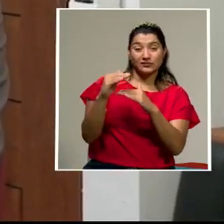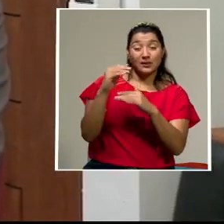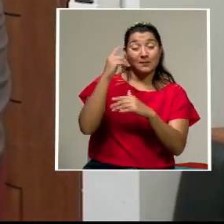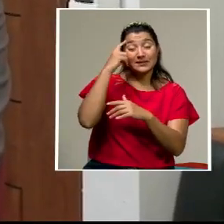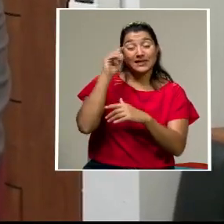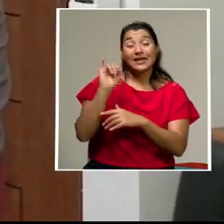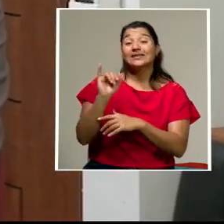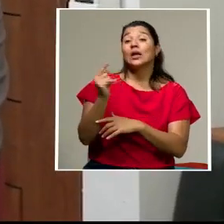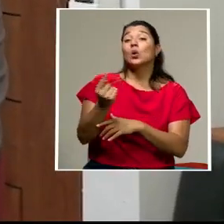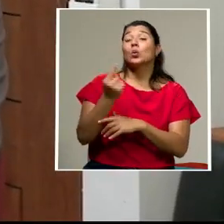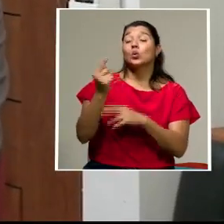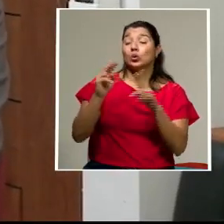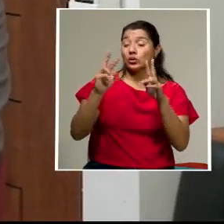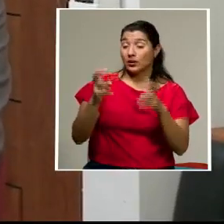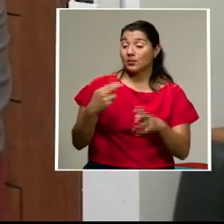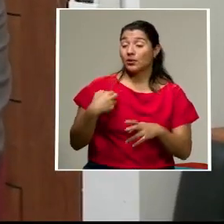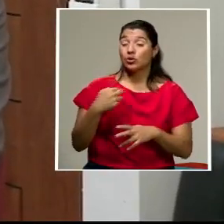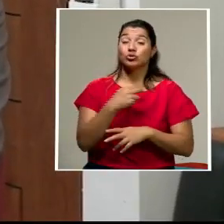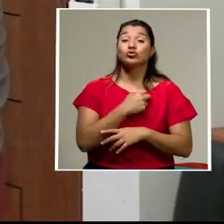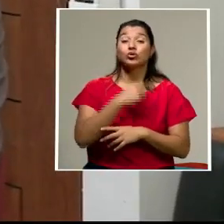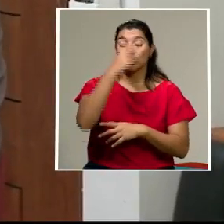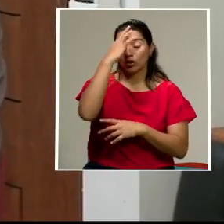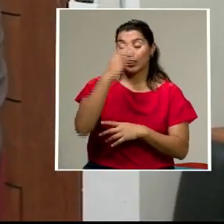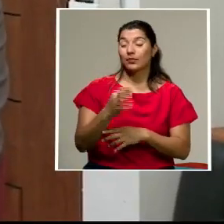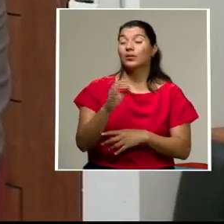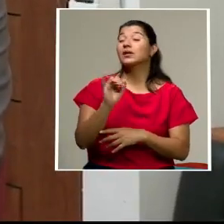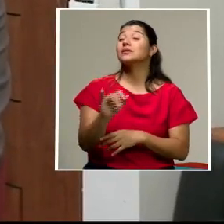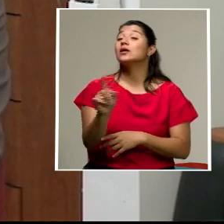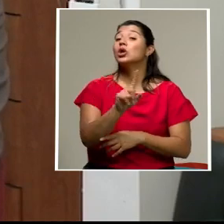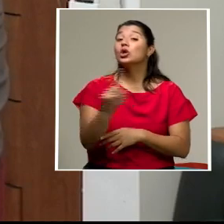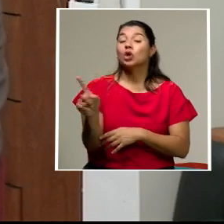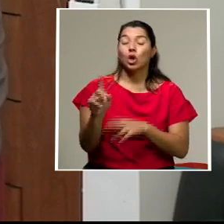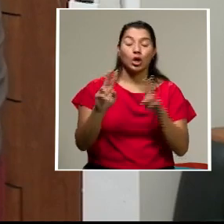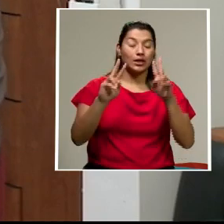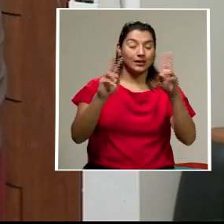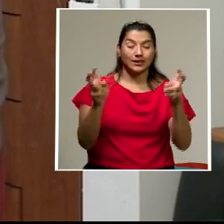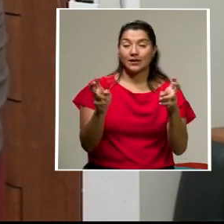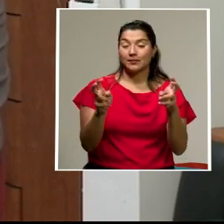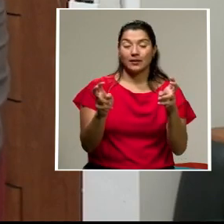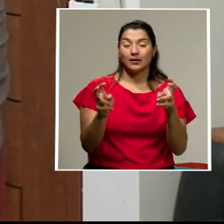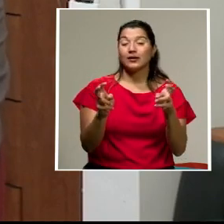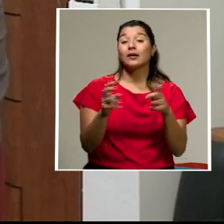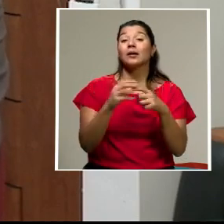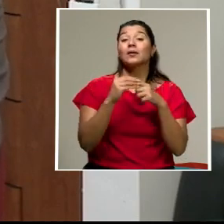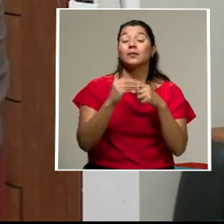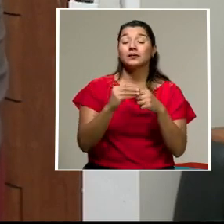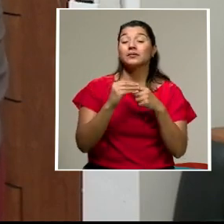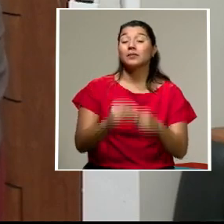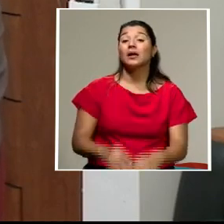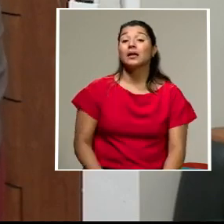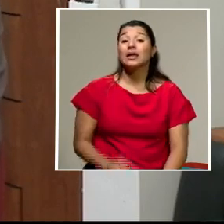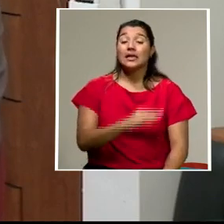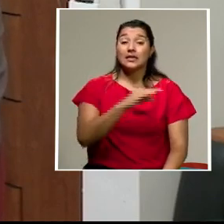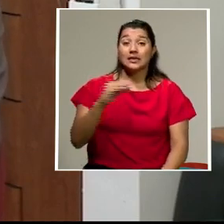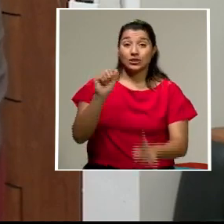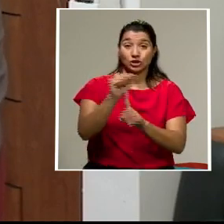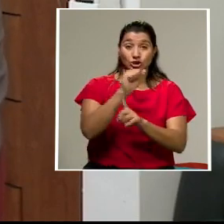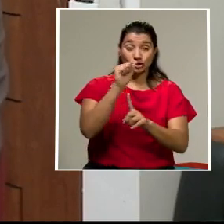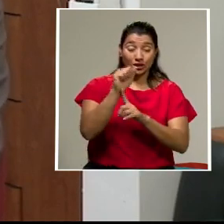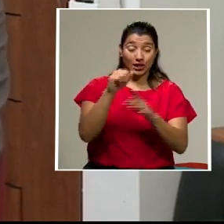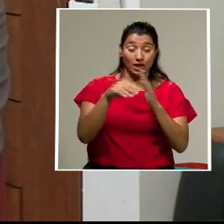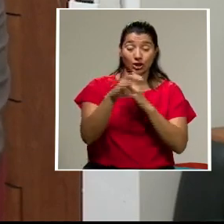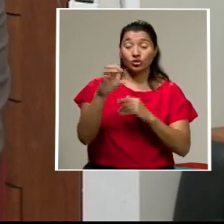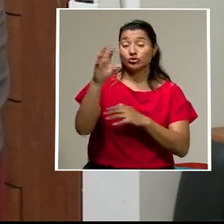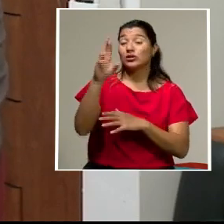discusión. Nosotros creemos que ese no es el tema de fondo específicamente y bueno, la sociedad costarricense ha visto en las